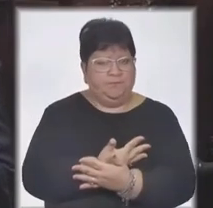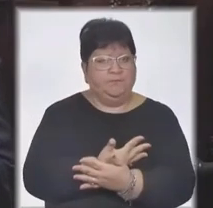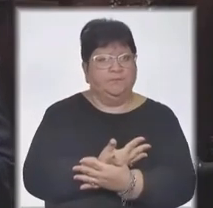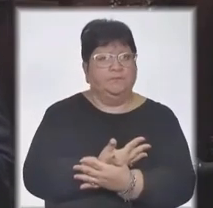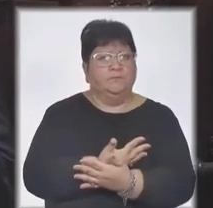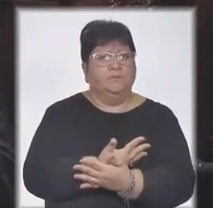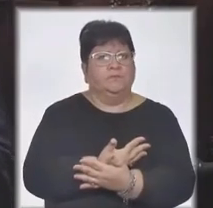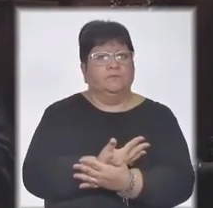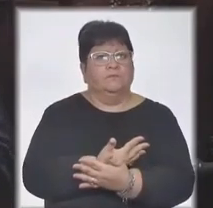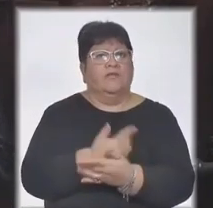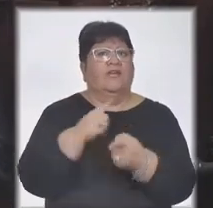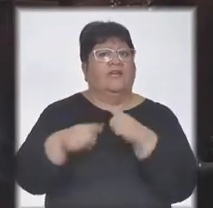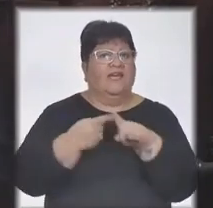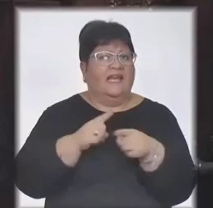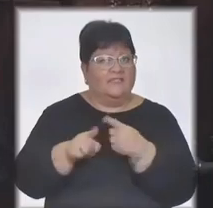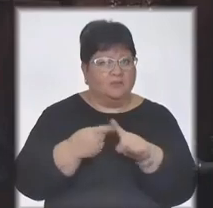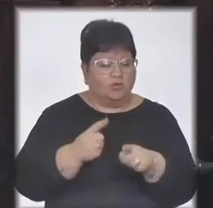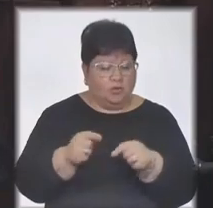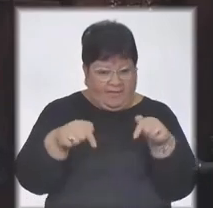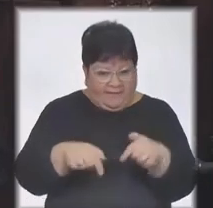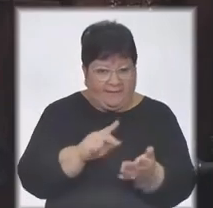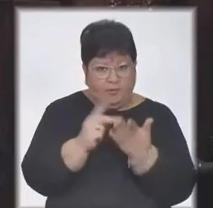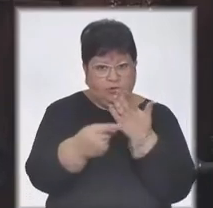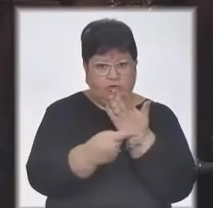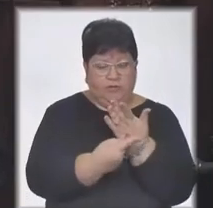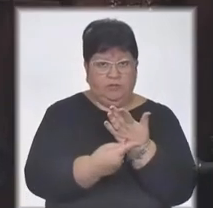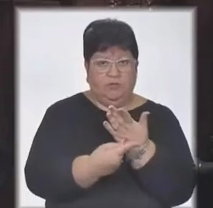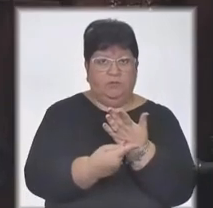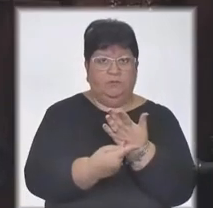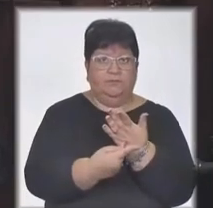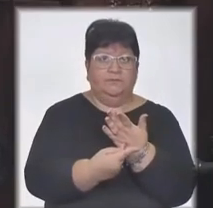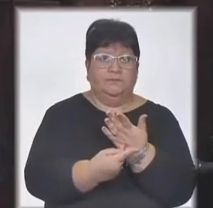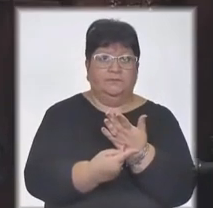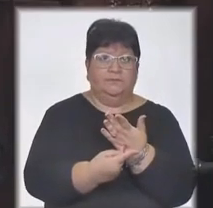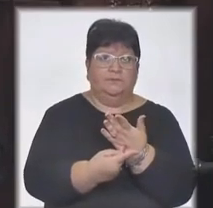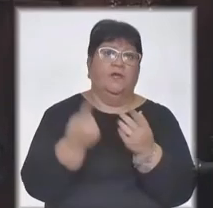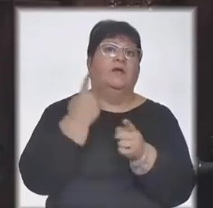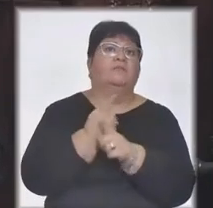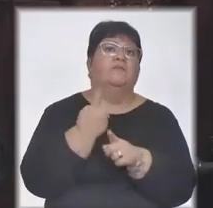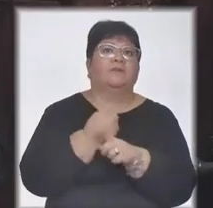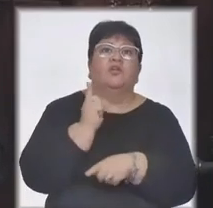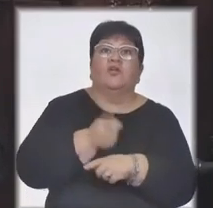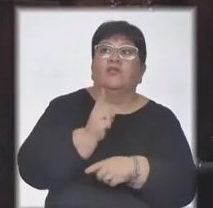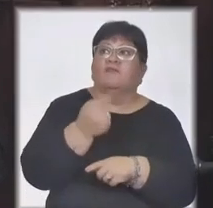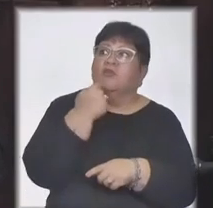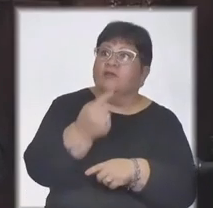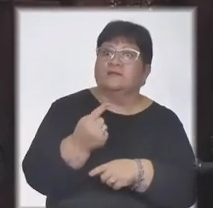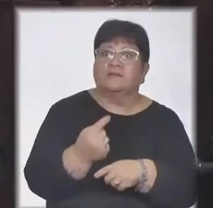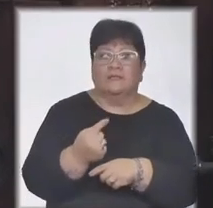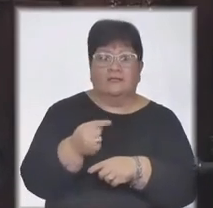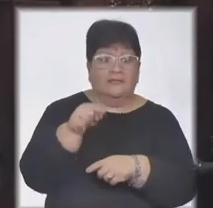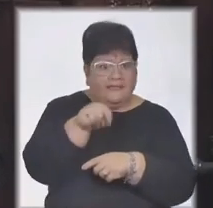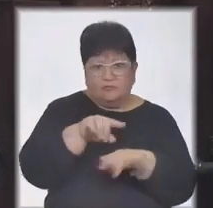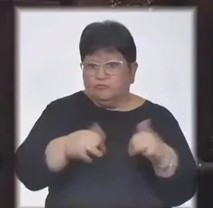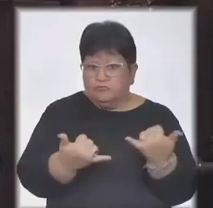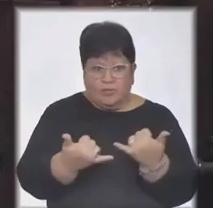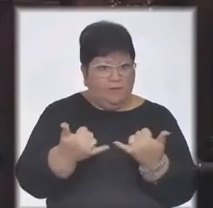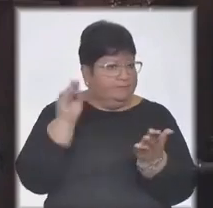Y en referencia a este proyecto en particular, señora presidenta, en primer lugar debemos decir que este instrumento ya fue